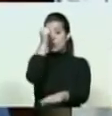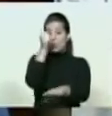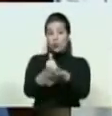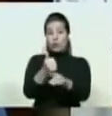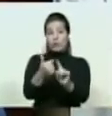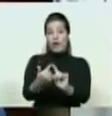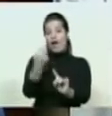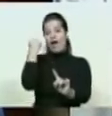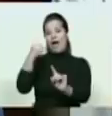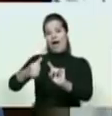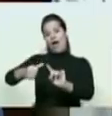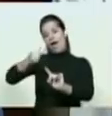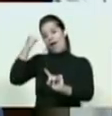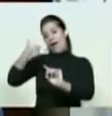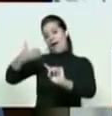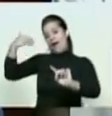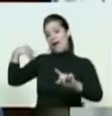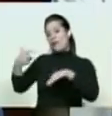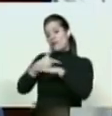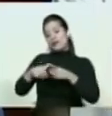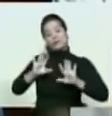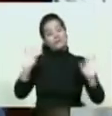anteriores.